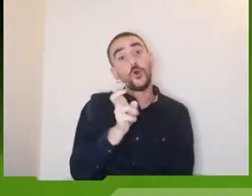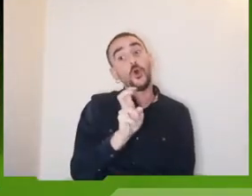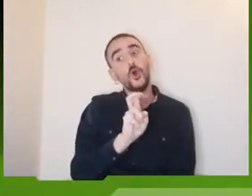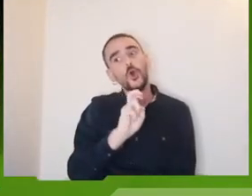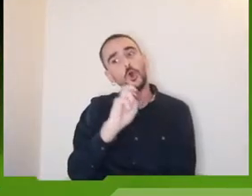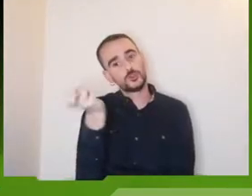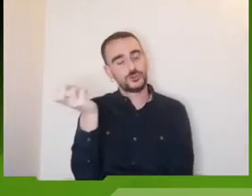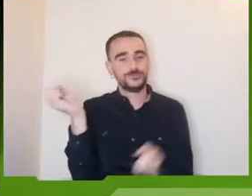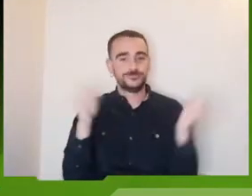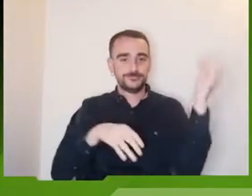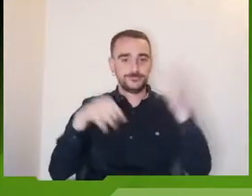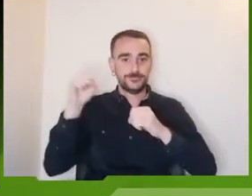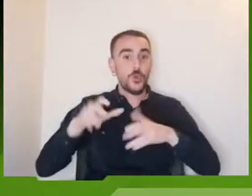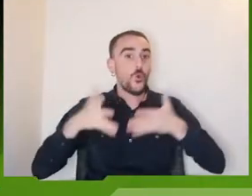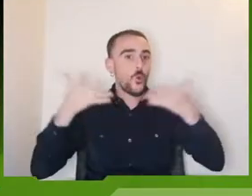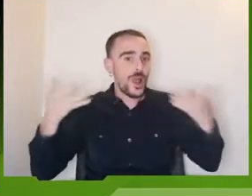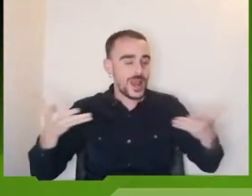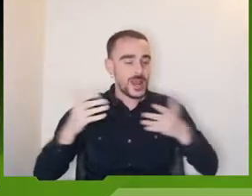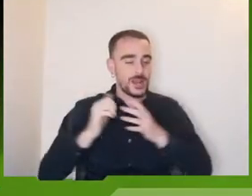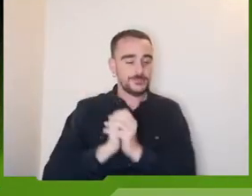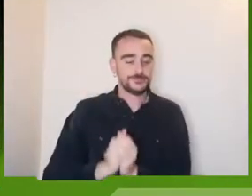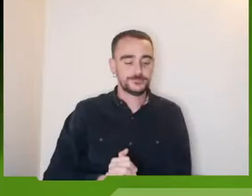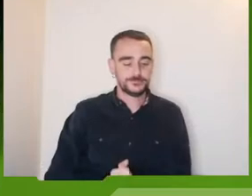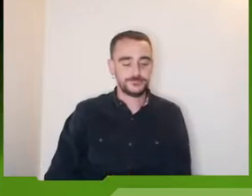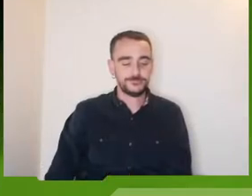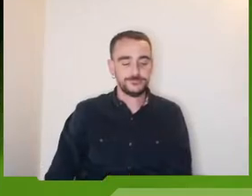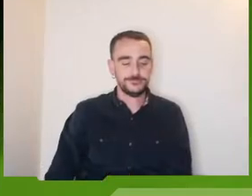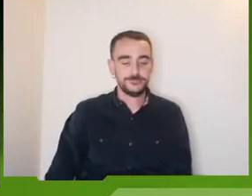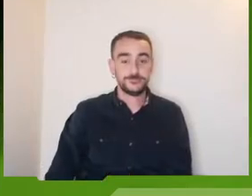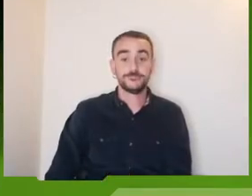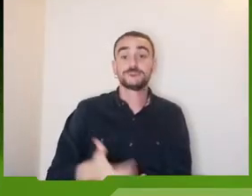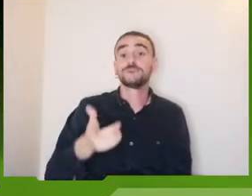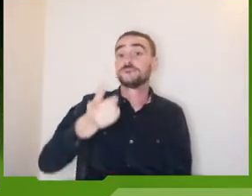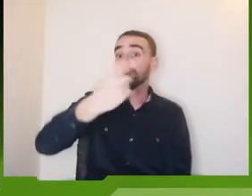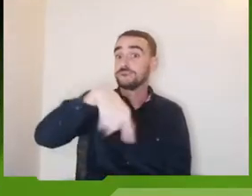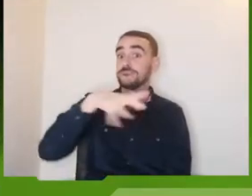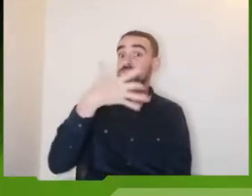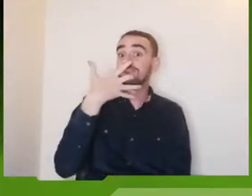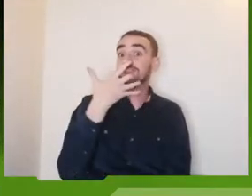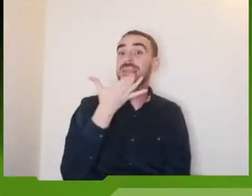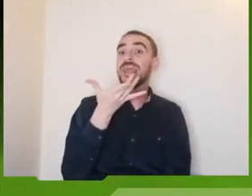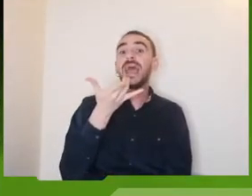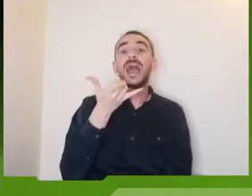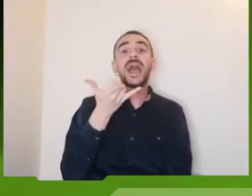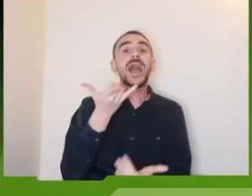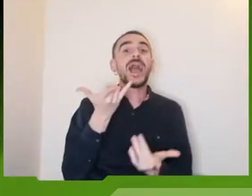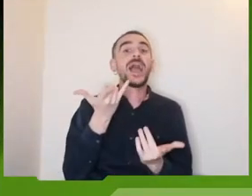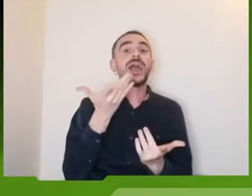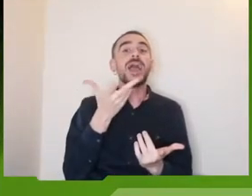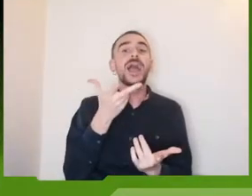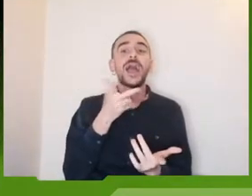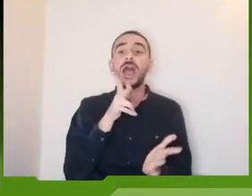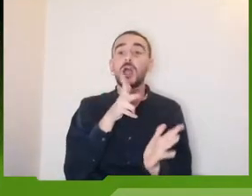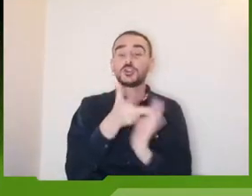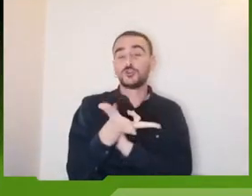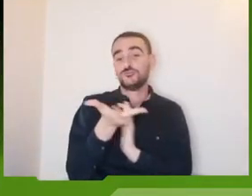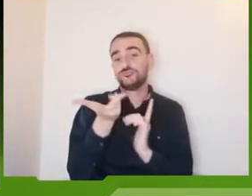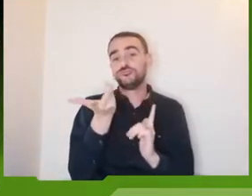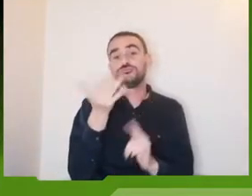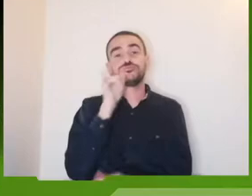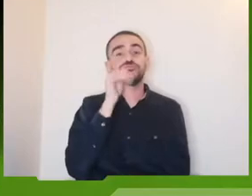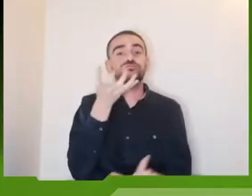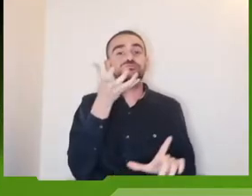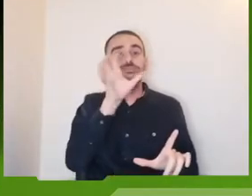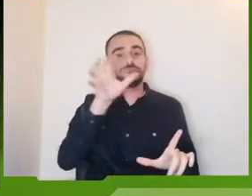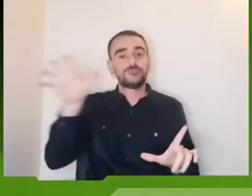Ya habréis visto, si habéis mirado las stories de Instagram, que son muy poquitos. Aquí la luz no